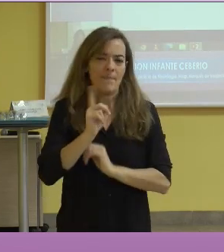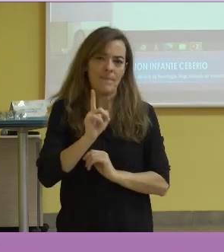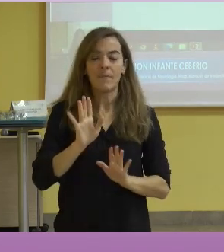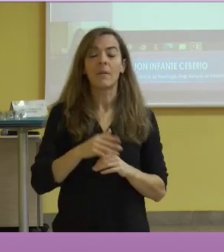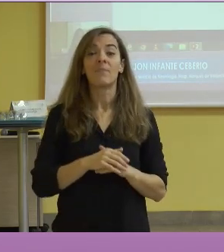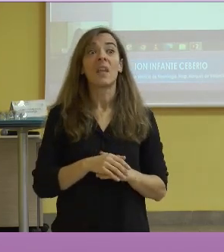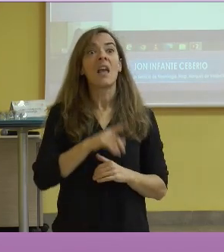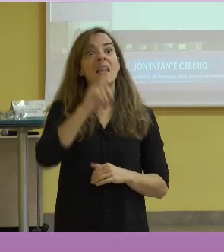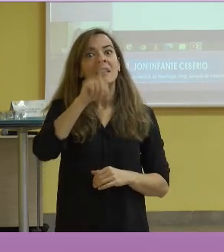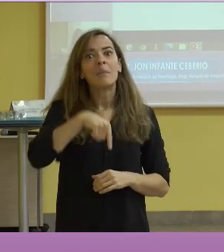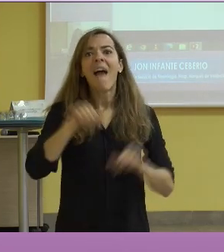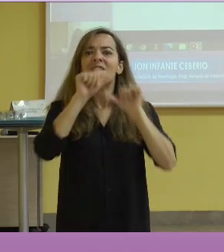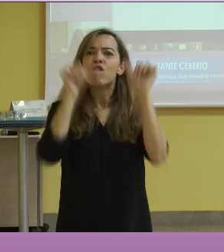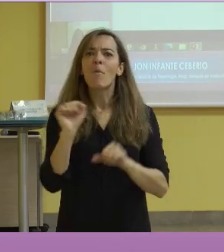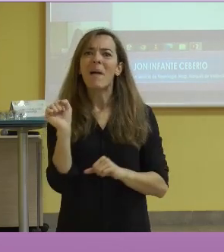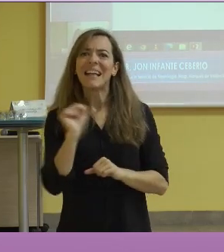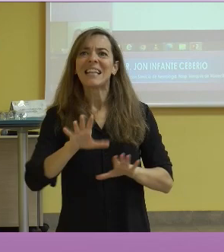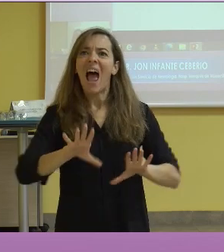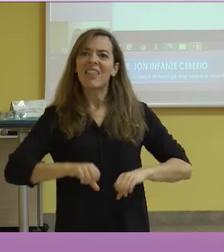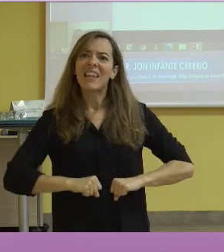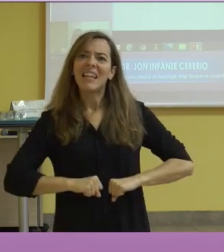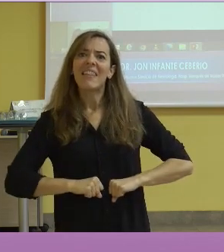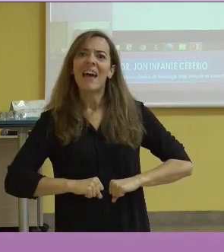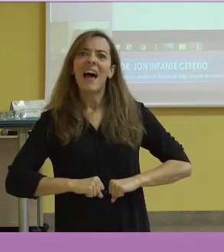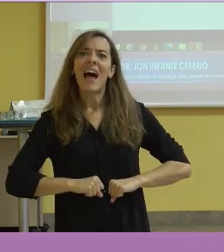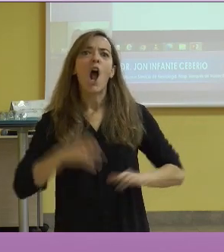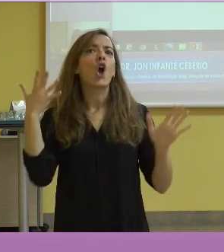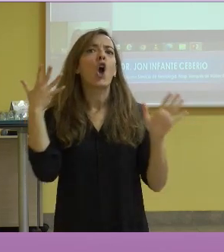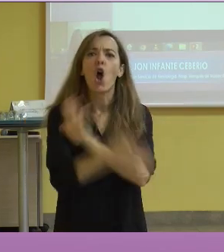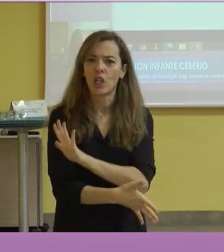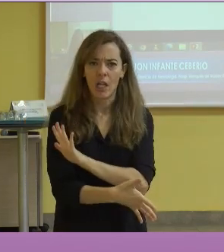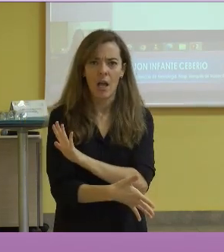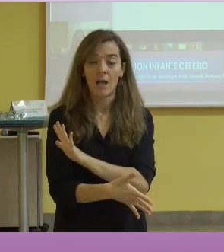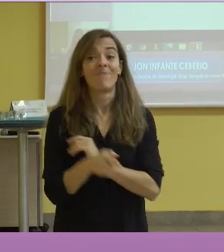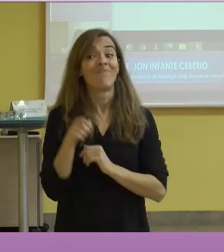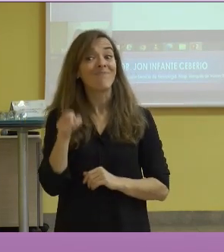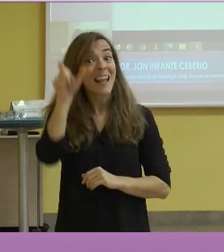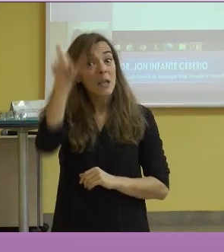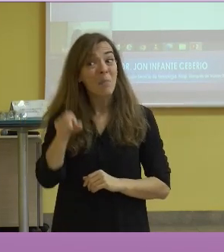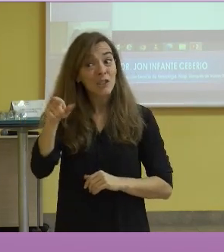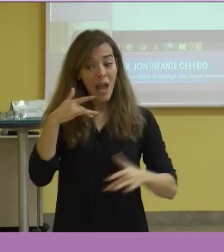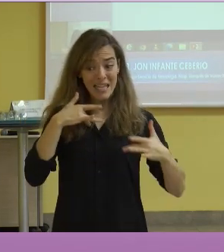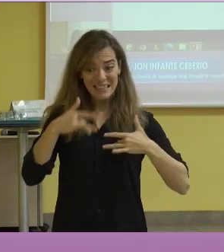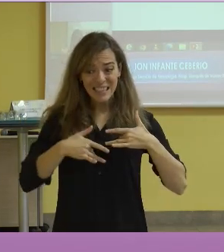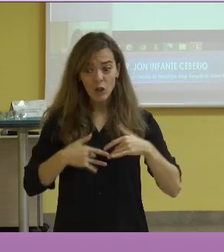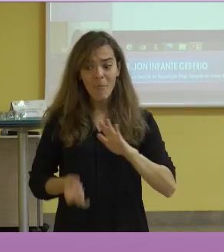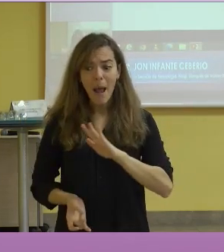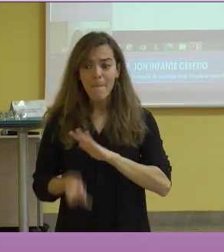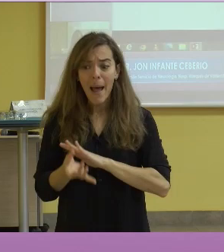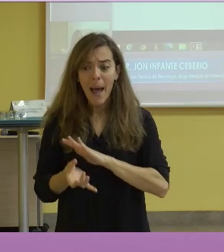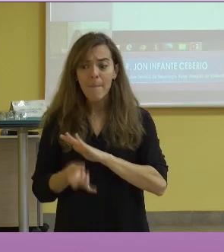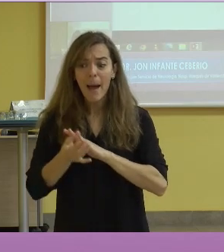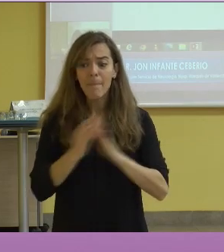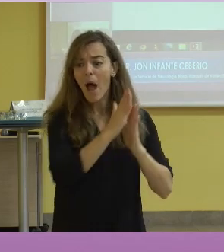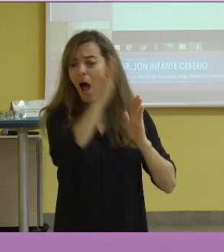También hay formas de ataxia adquirida de instauración crónica. Aquí los pacientes desarrollan los síntomas a lo largo de meses